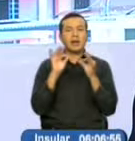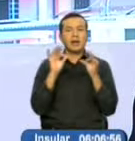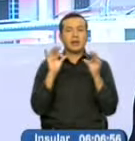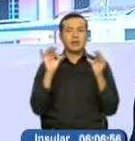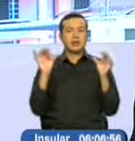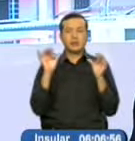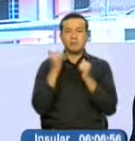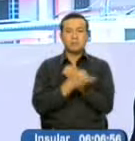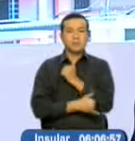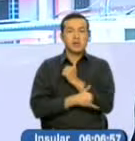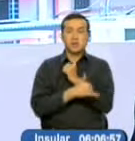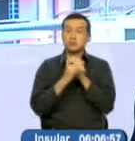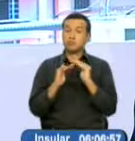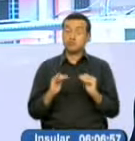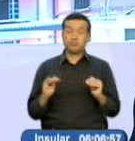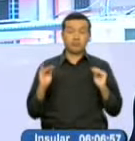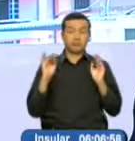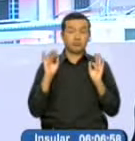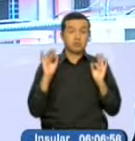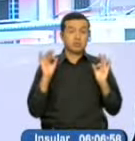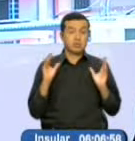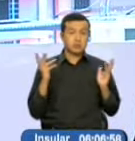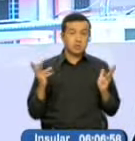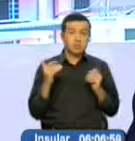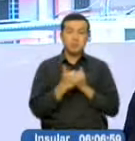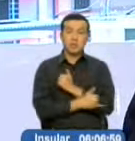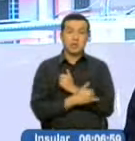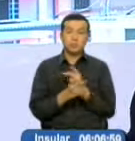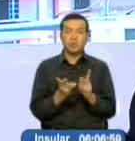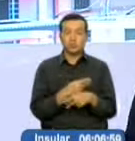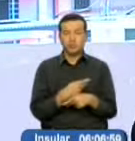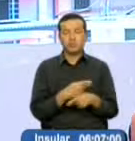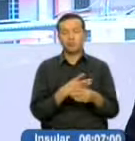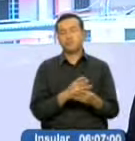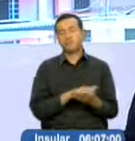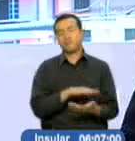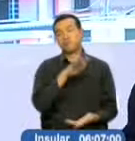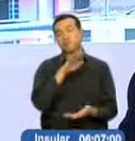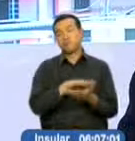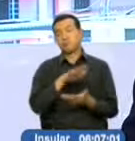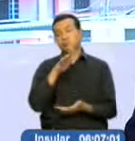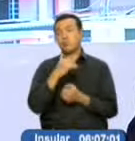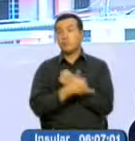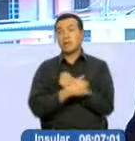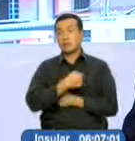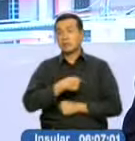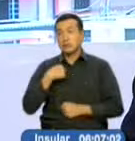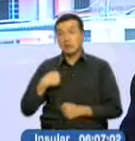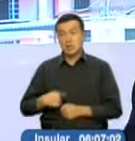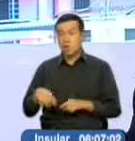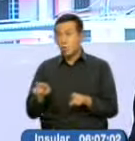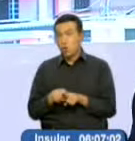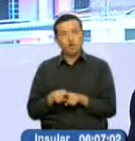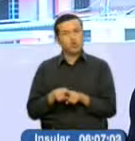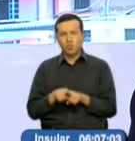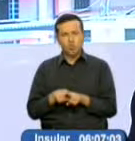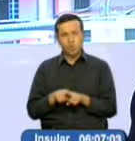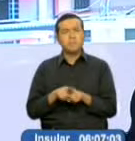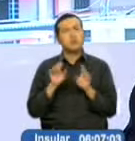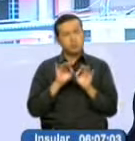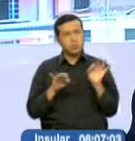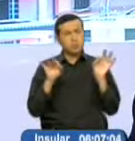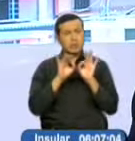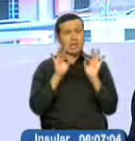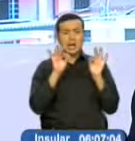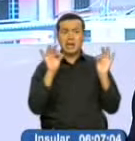ser un país que nos destaquemos por su calidad. No somos un país que va a producir en masa como un país como China, por ejemplo, pero sí que podemos destacarnos por